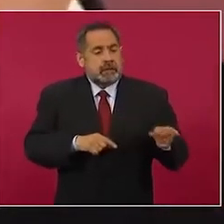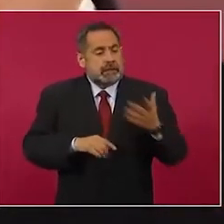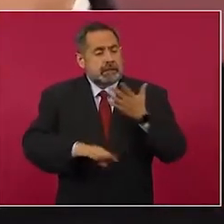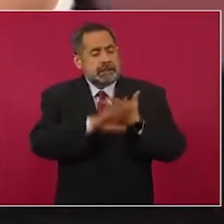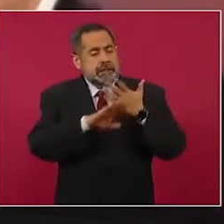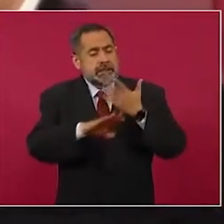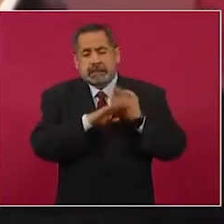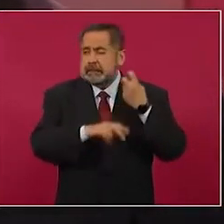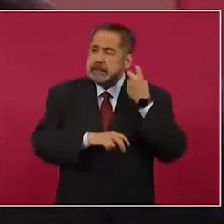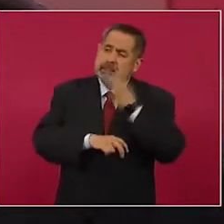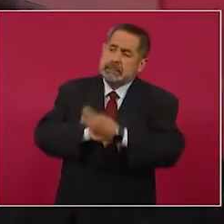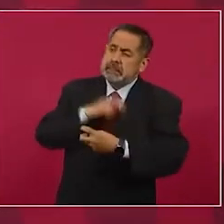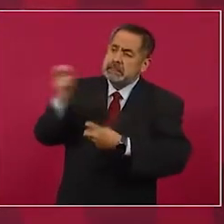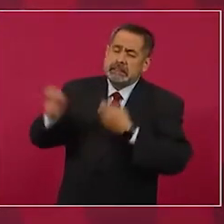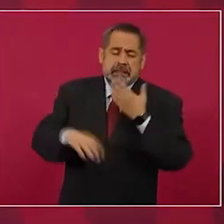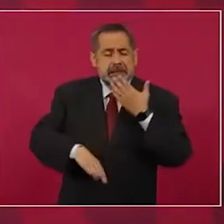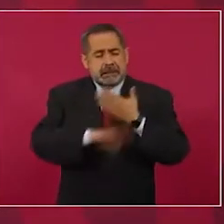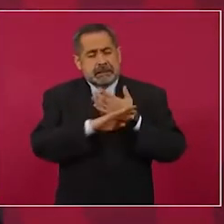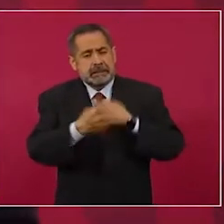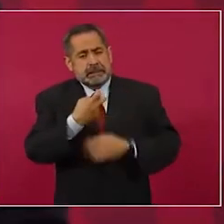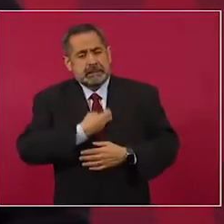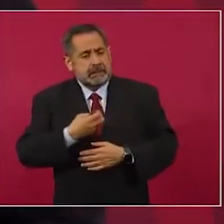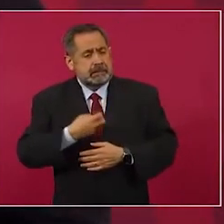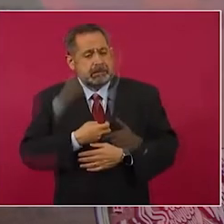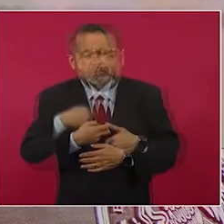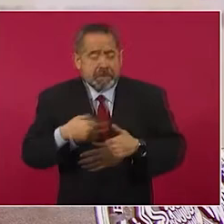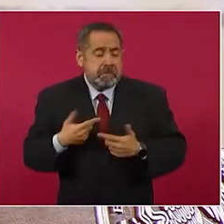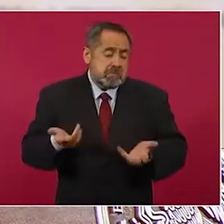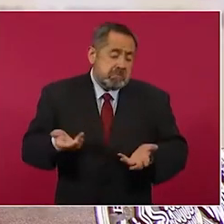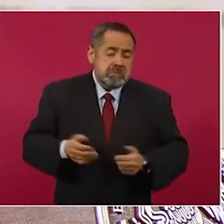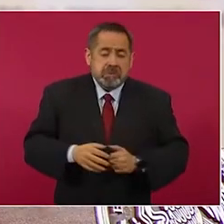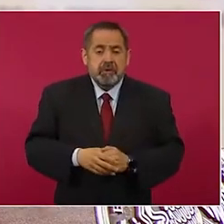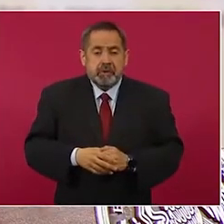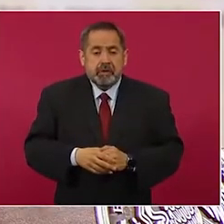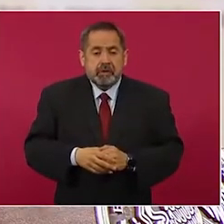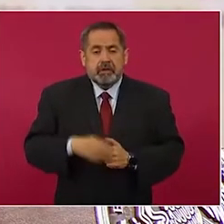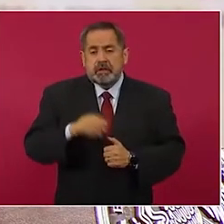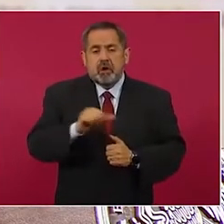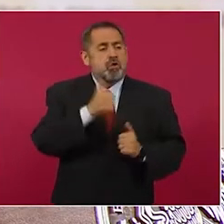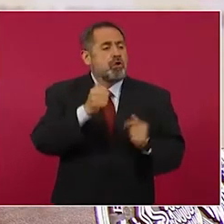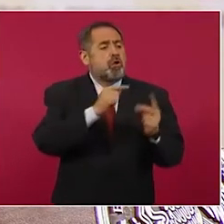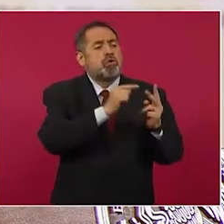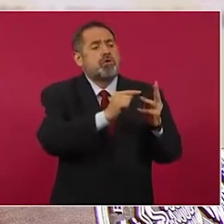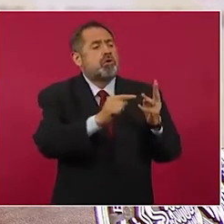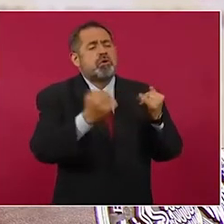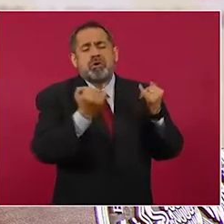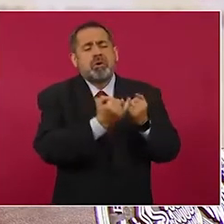golpes son como elogios, y así otros.